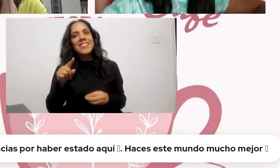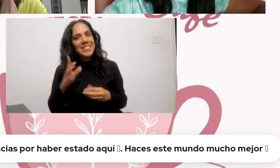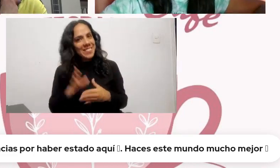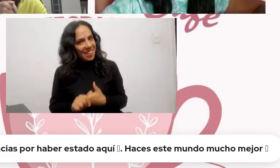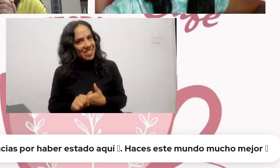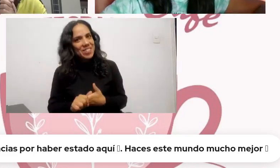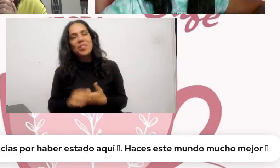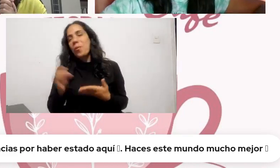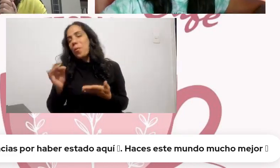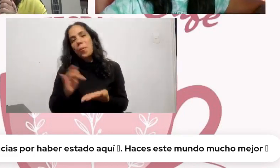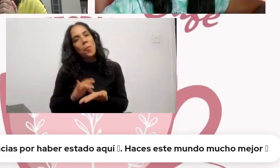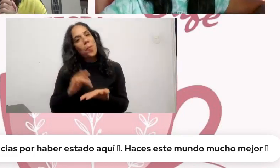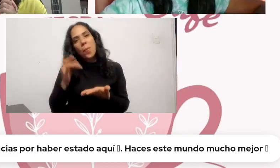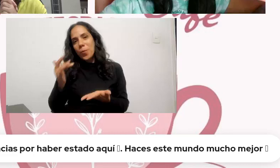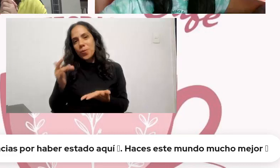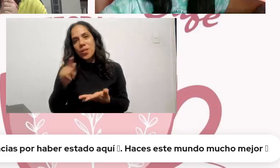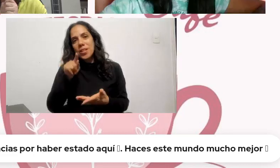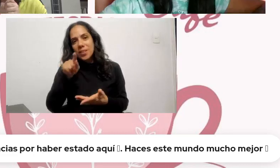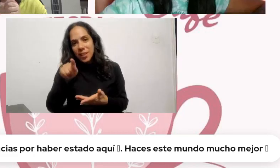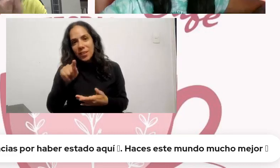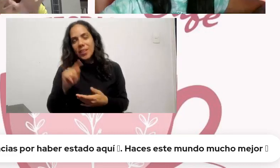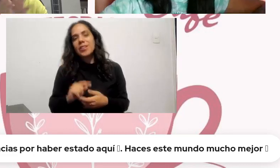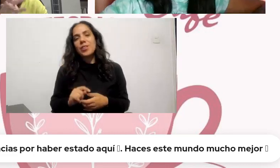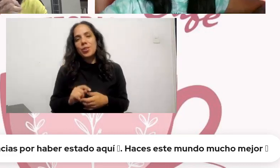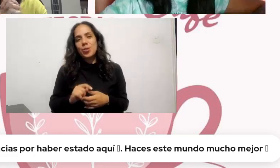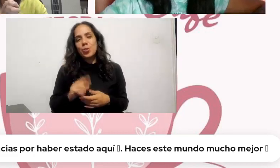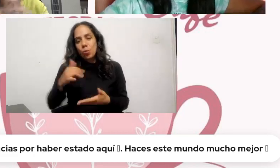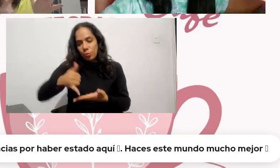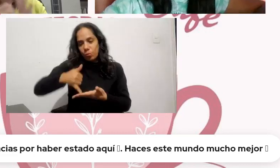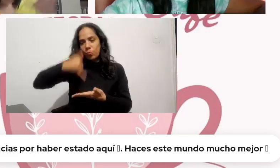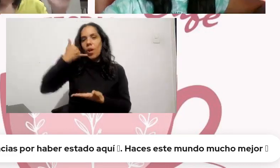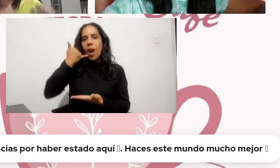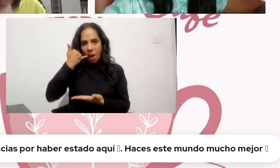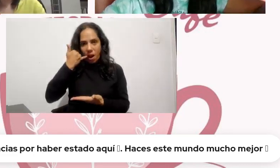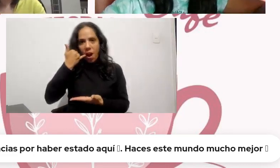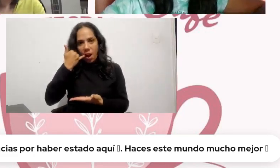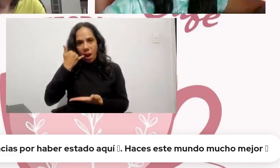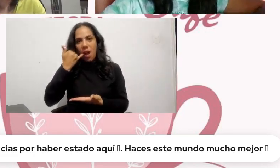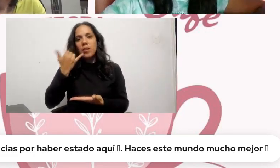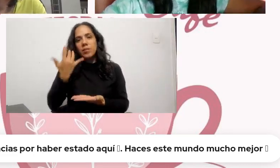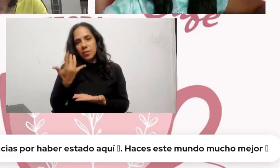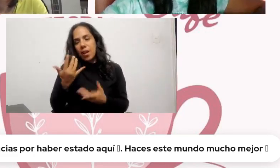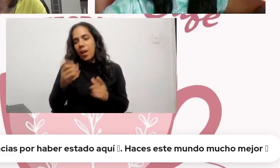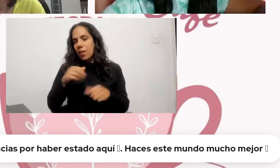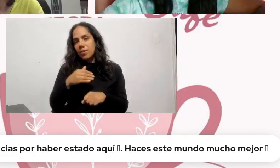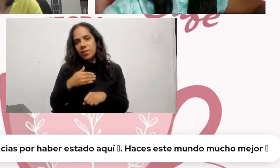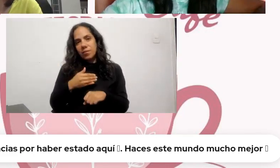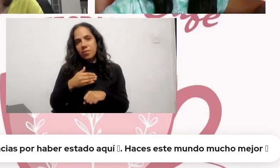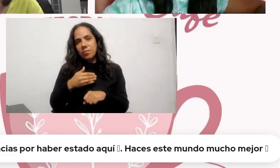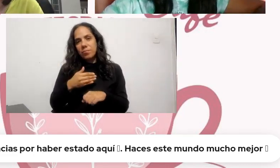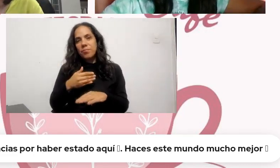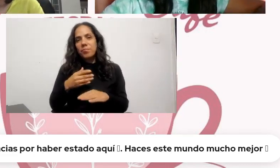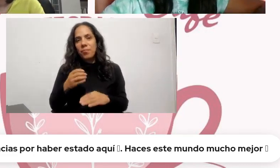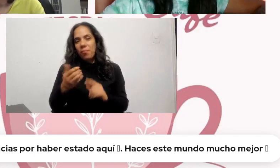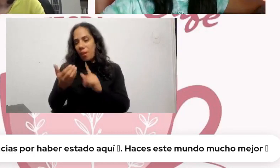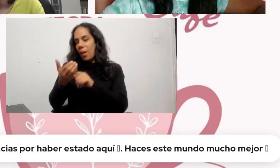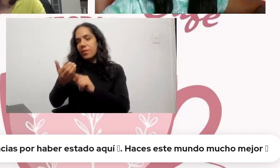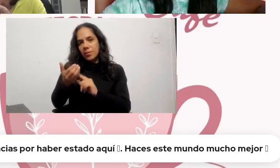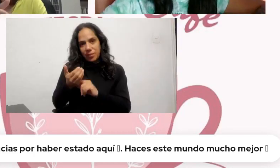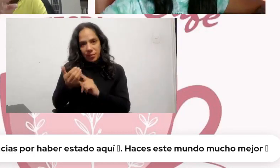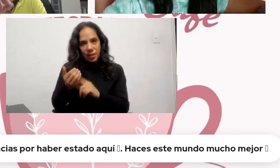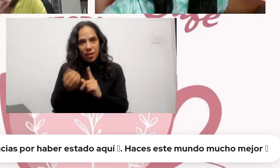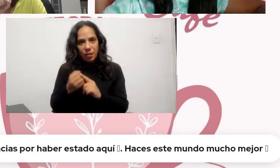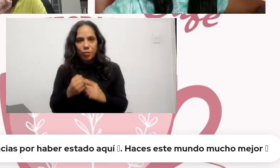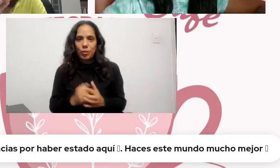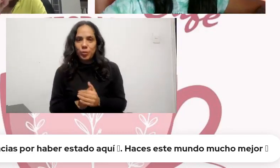contestas y eso te lo agradezco de verdad también porque, bueno, pues efectivamente a veces no hay respuesta del mismo tema. Y